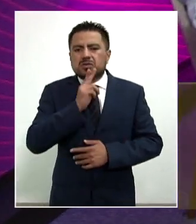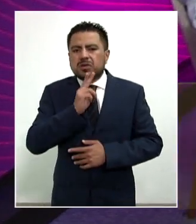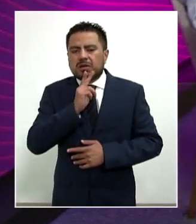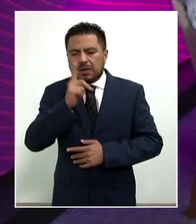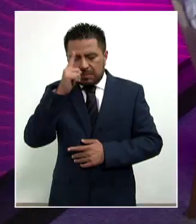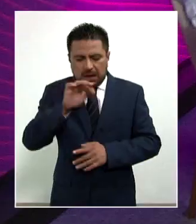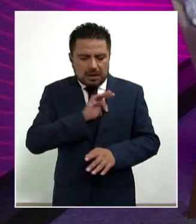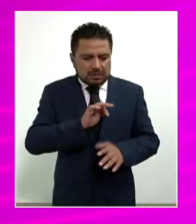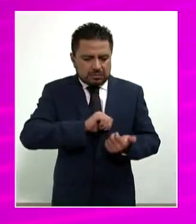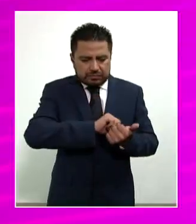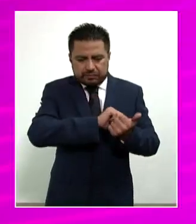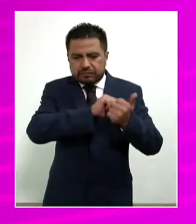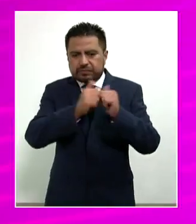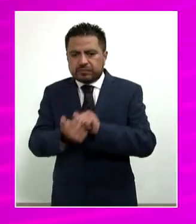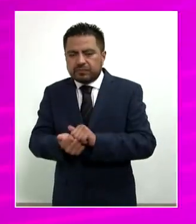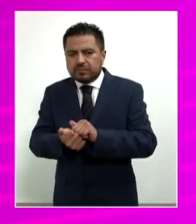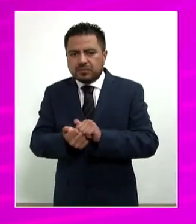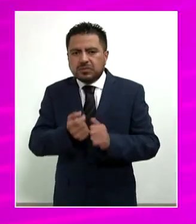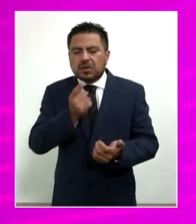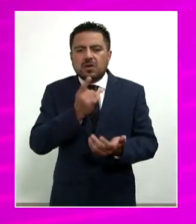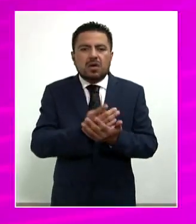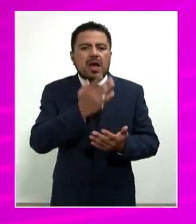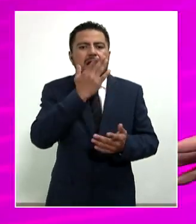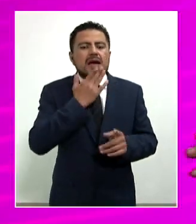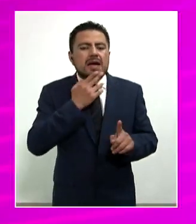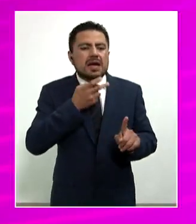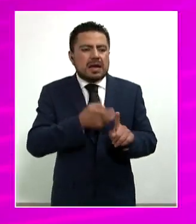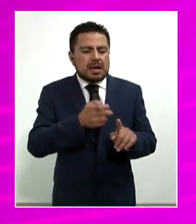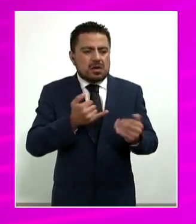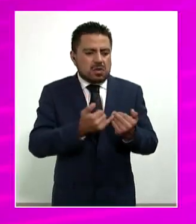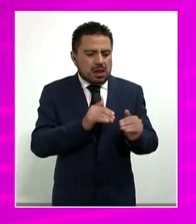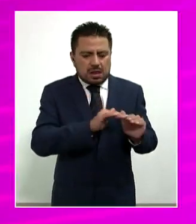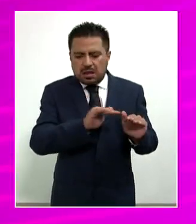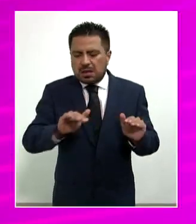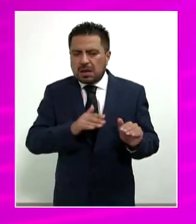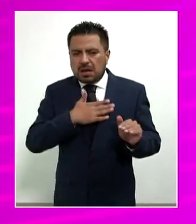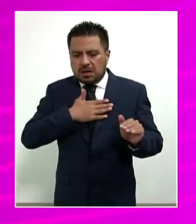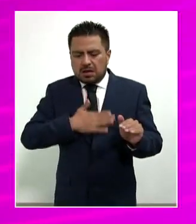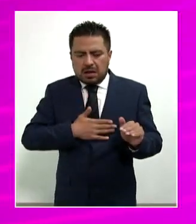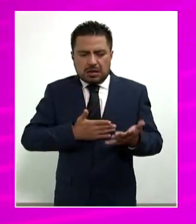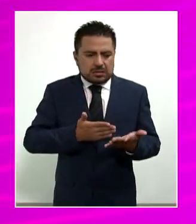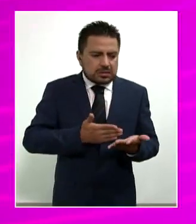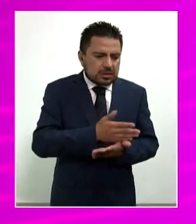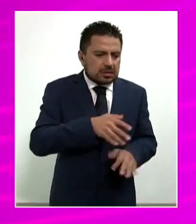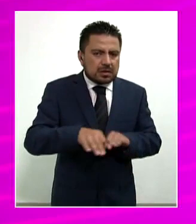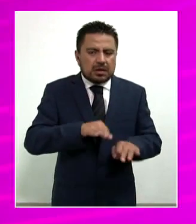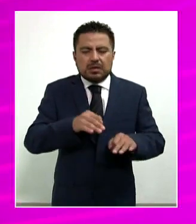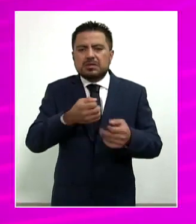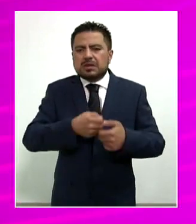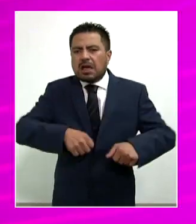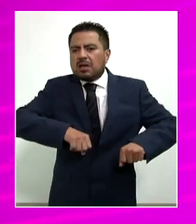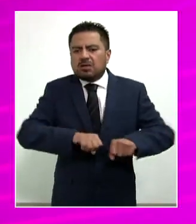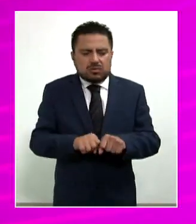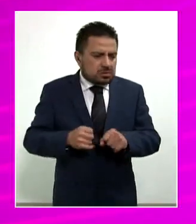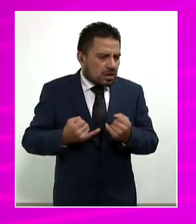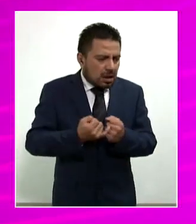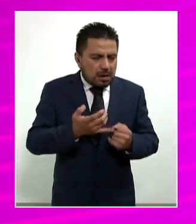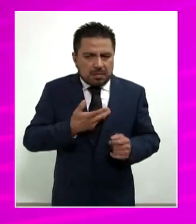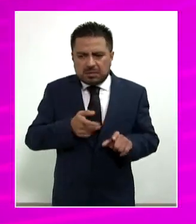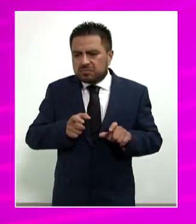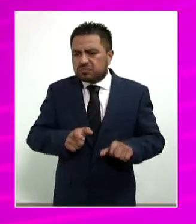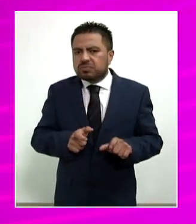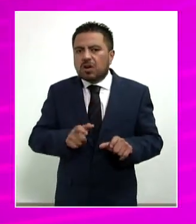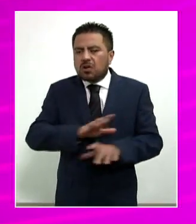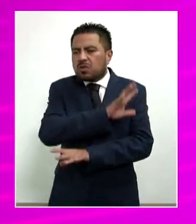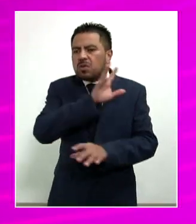una transición, sino condiciones más igualitarias de acceso al trabajo, de seguridad social, en donde